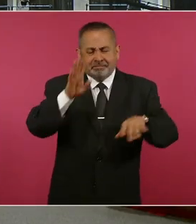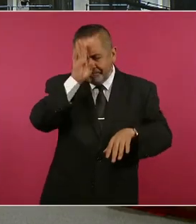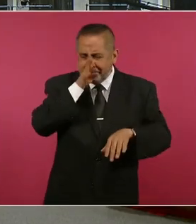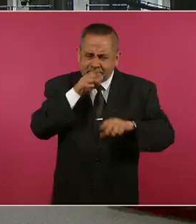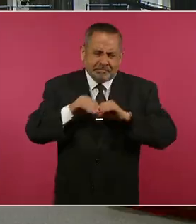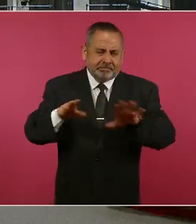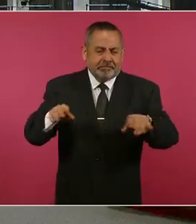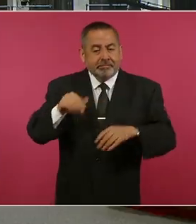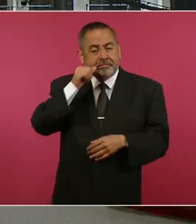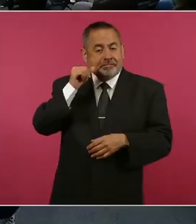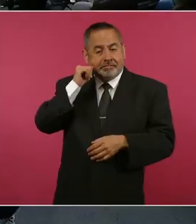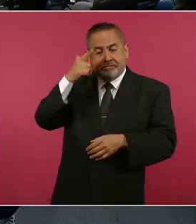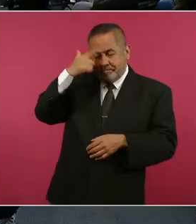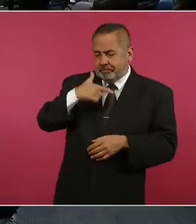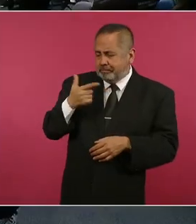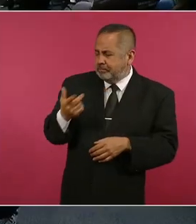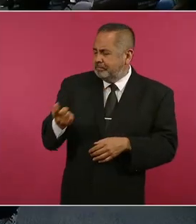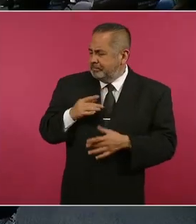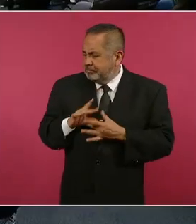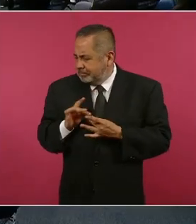las 7, 8 de la noche. Para que